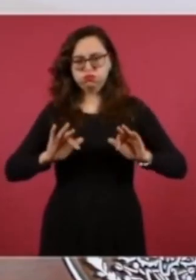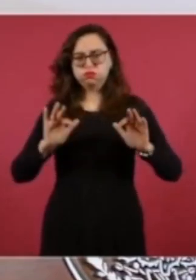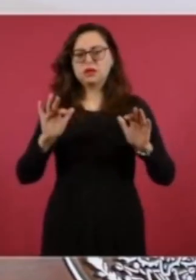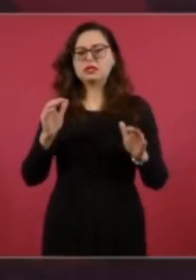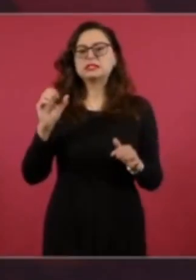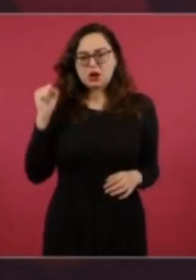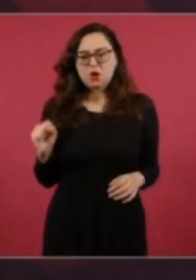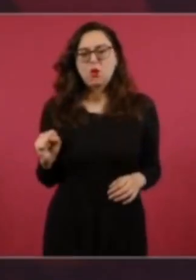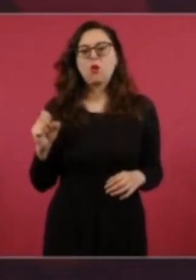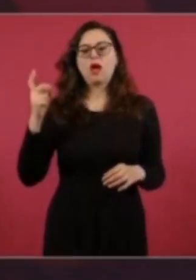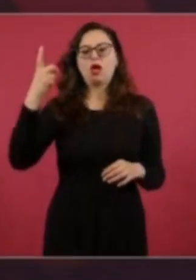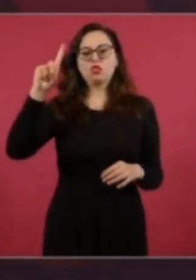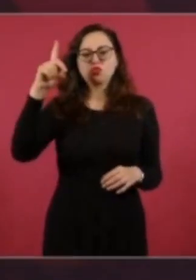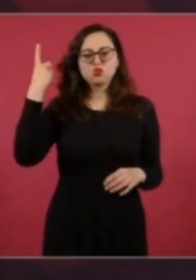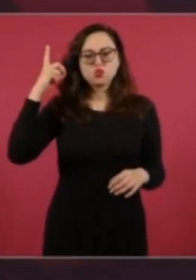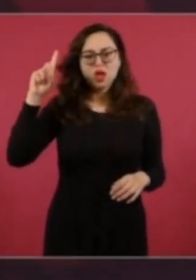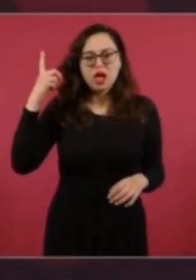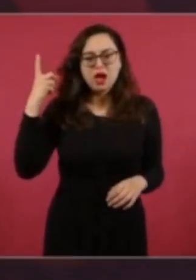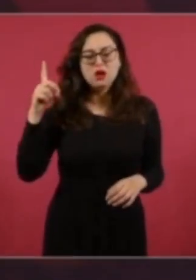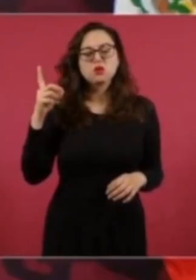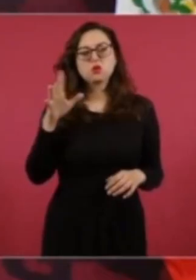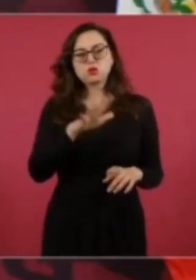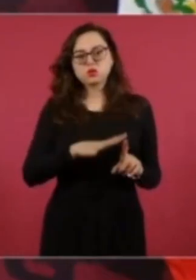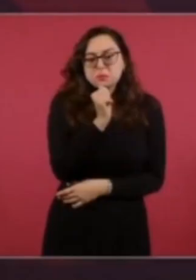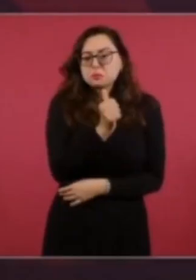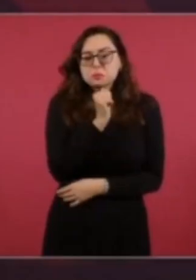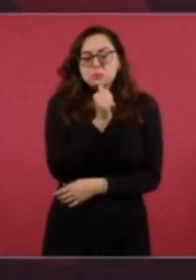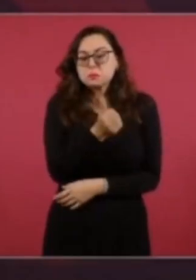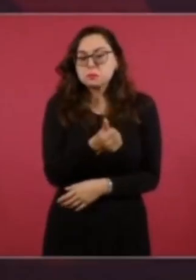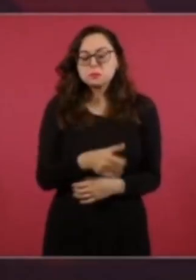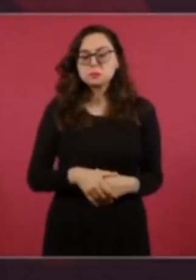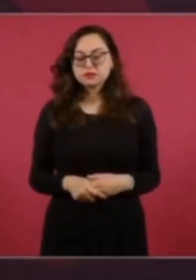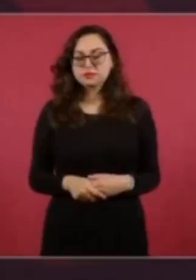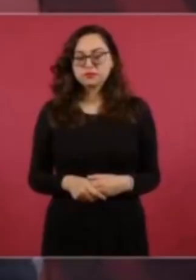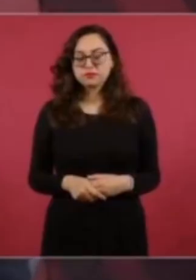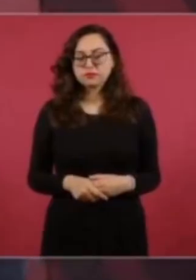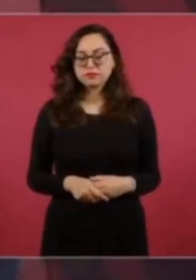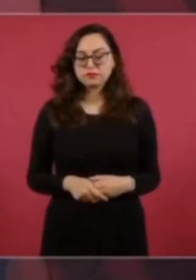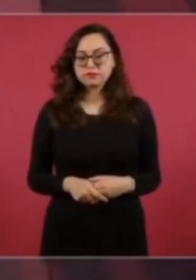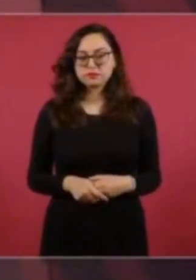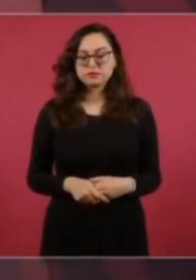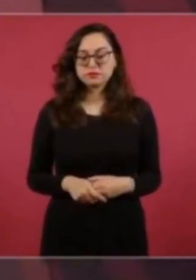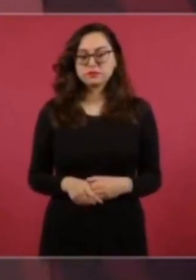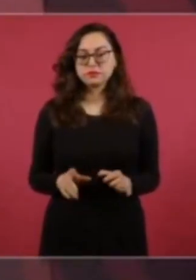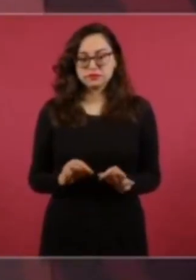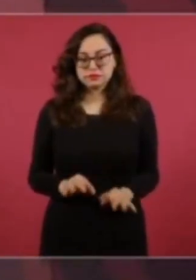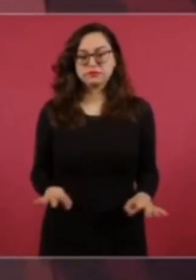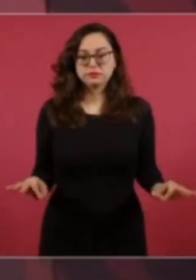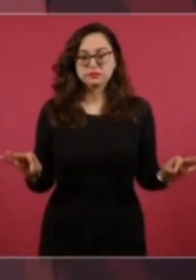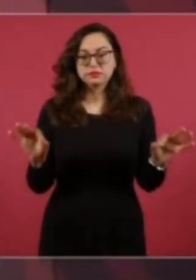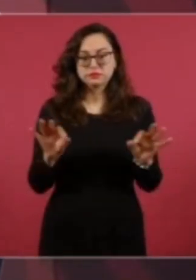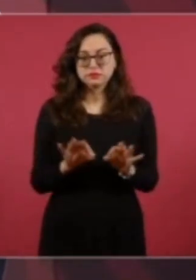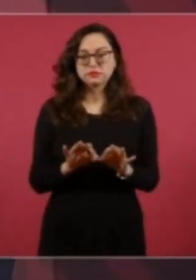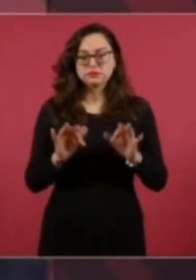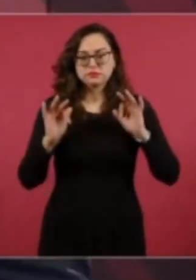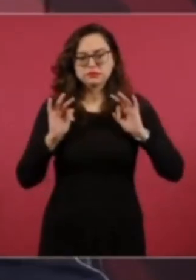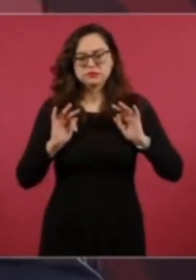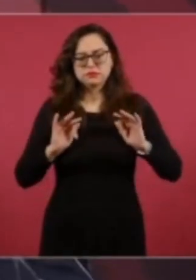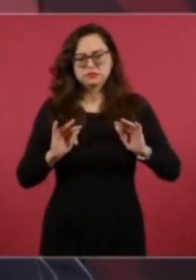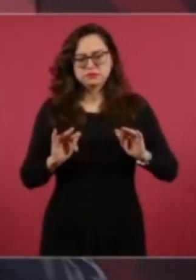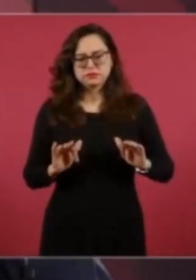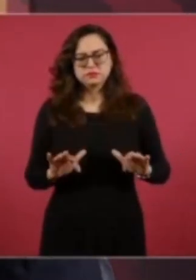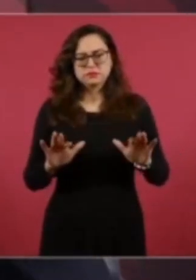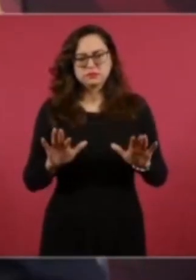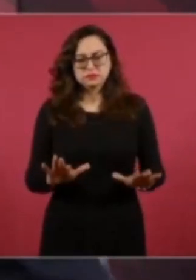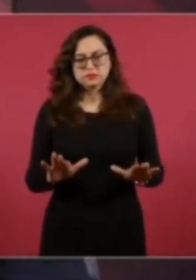Sinaloa, de Durango, de toda esa región, para que no haya inquietud.